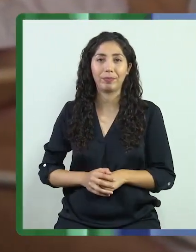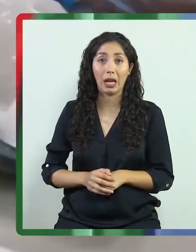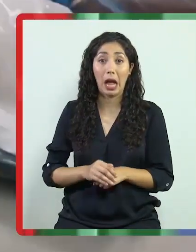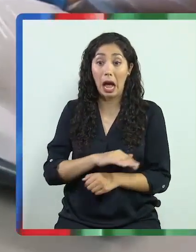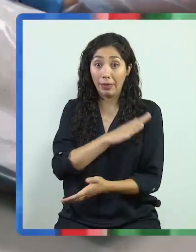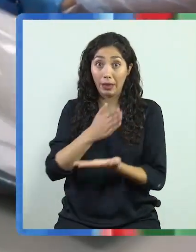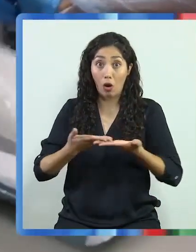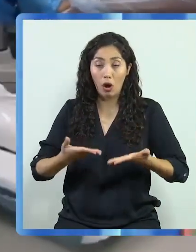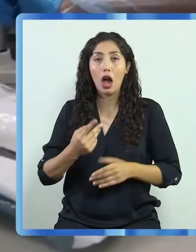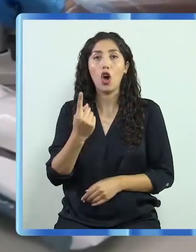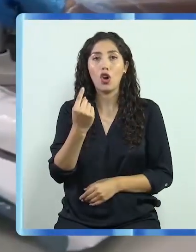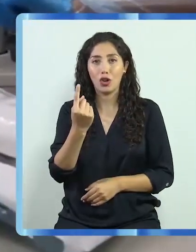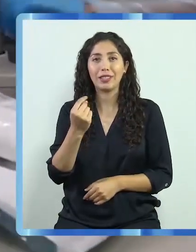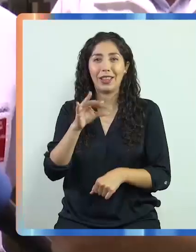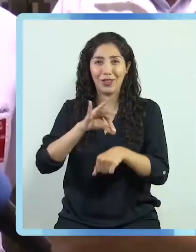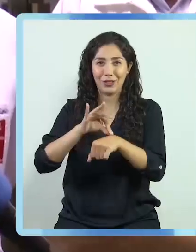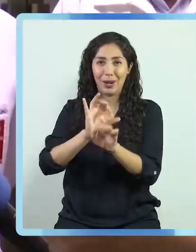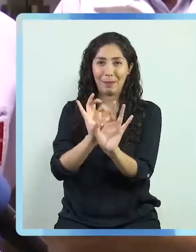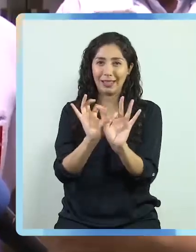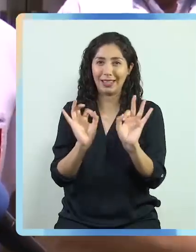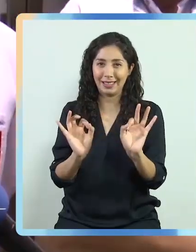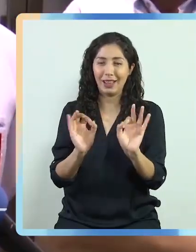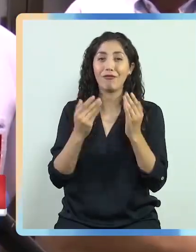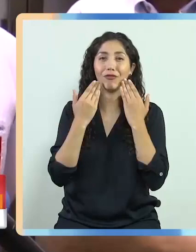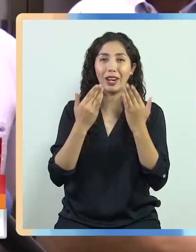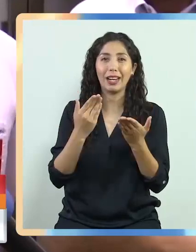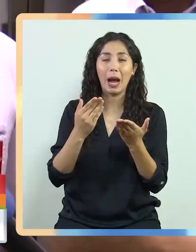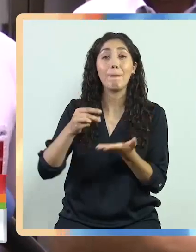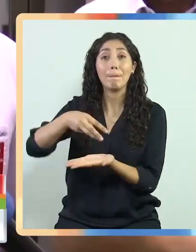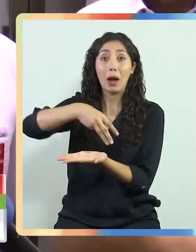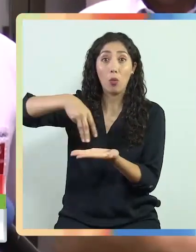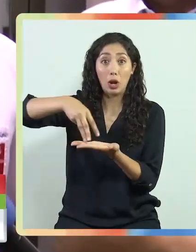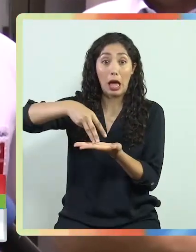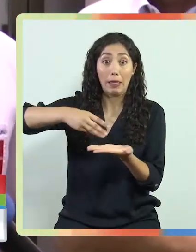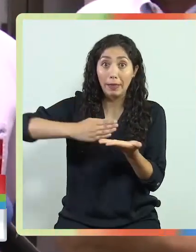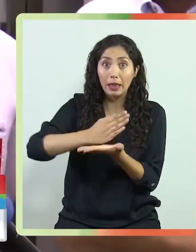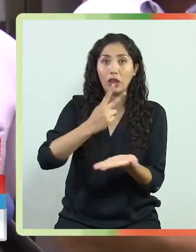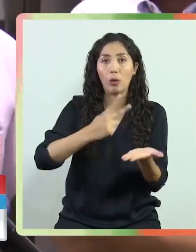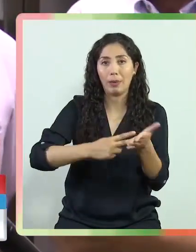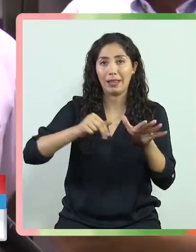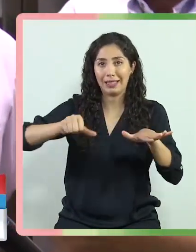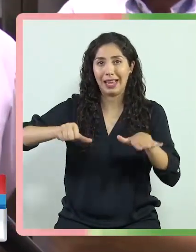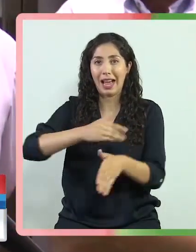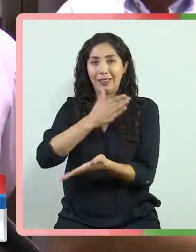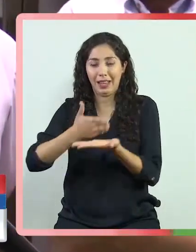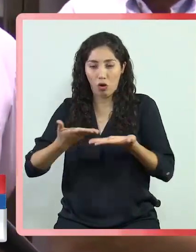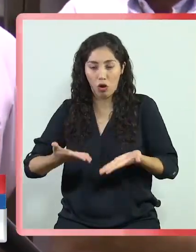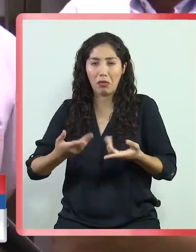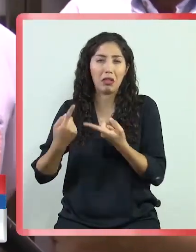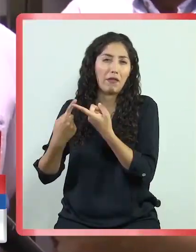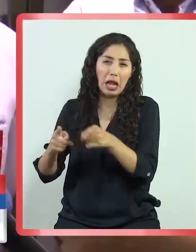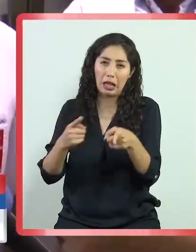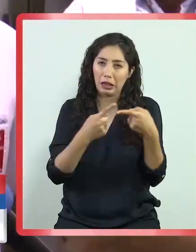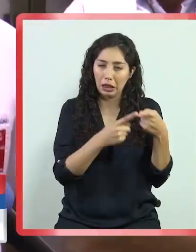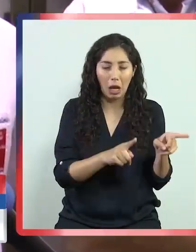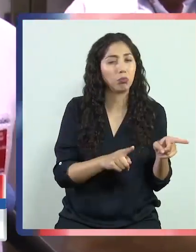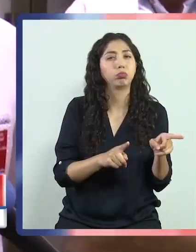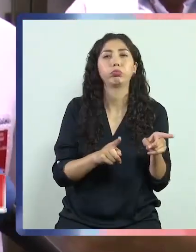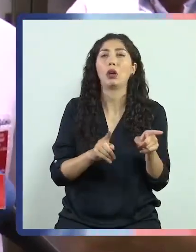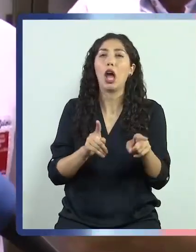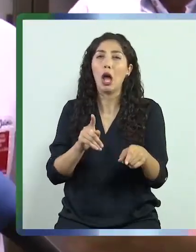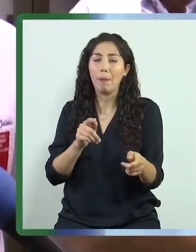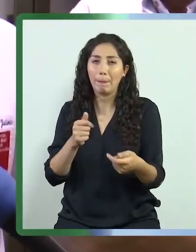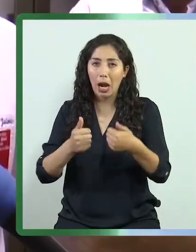llegado 11 especialistas por Becas Maule, desde el año 2016 a la fecha, en distintas especialidades: traumatología,